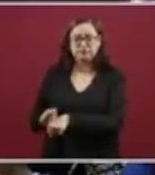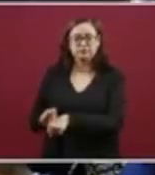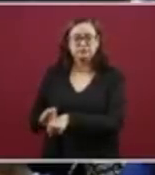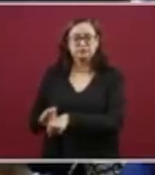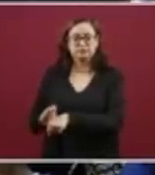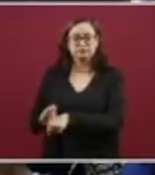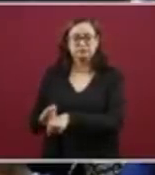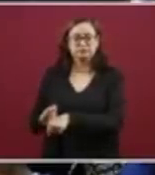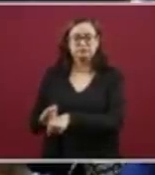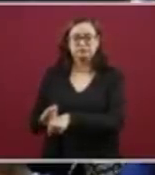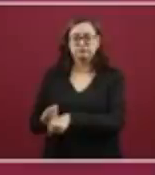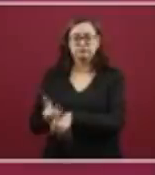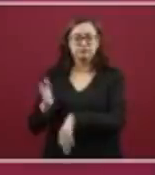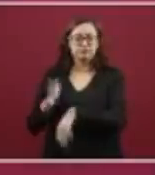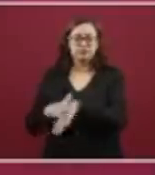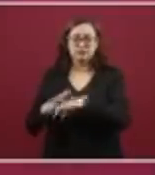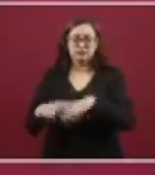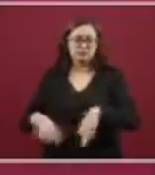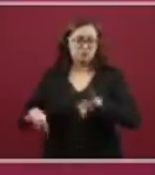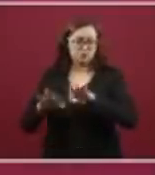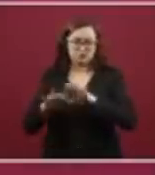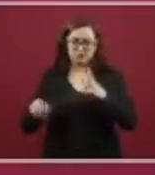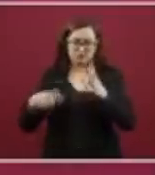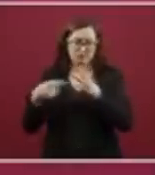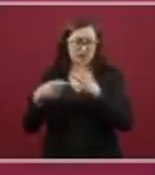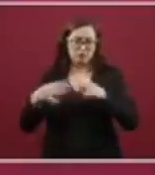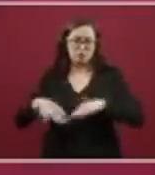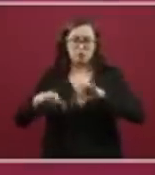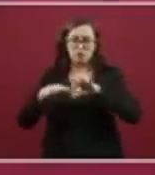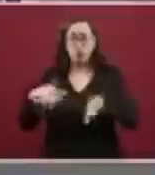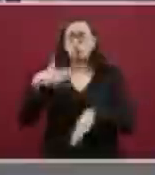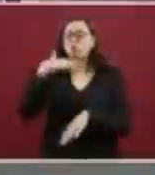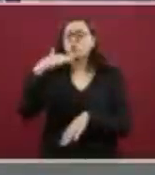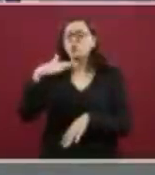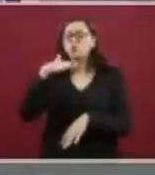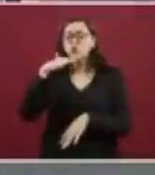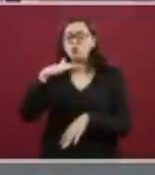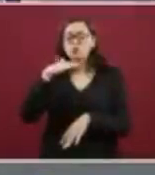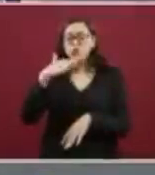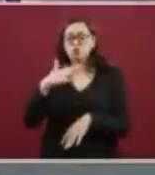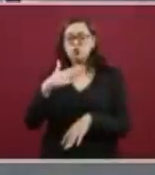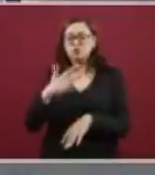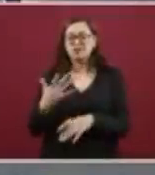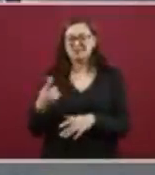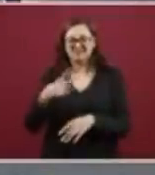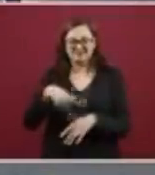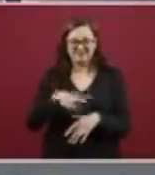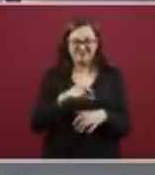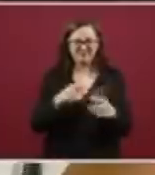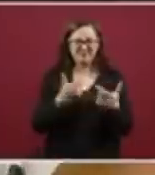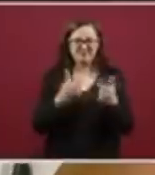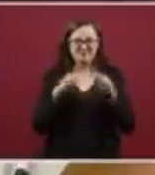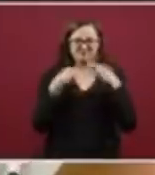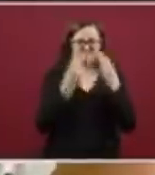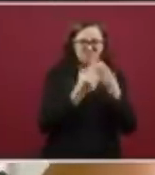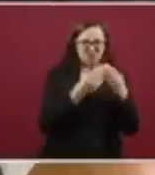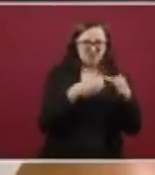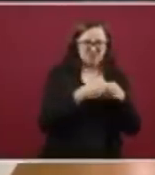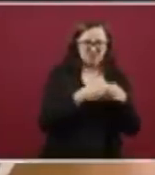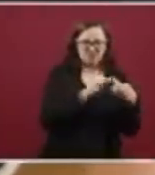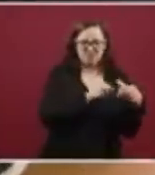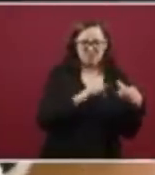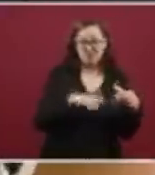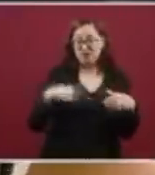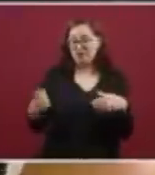lo fundamental, terminar con la corrupción y acabar con el vínculo entre el crimen organizado y el Estado,